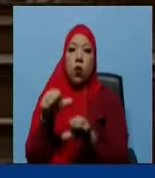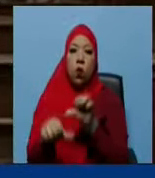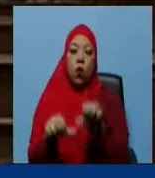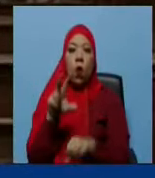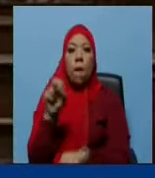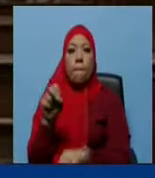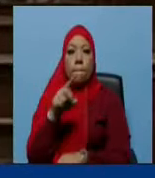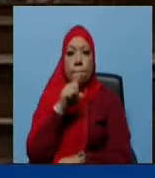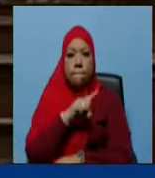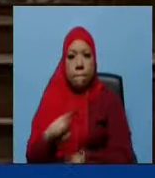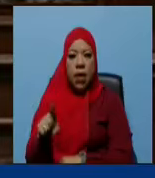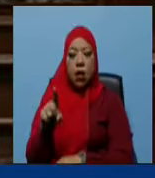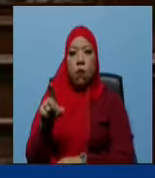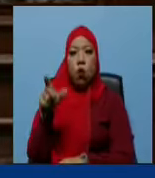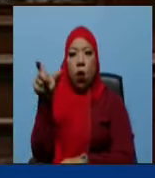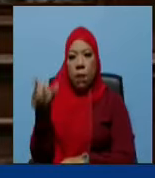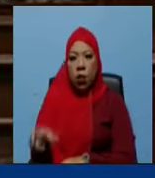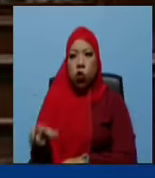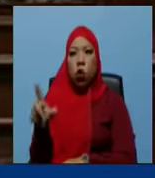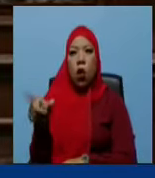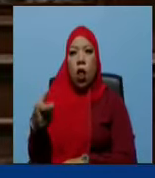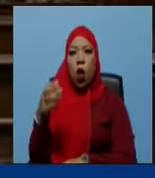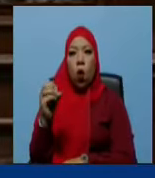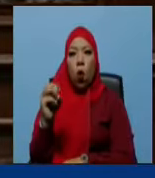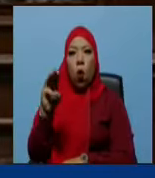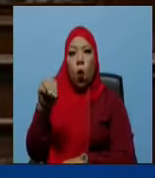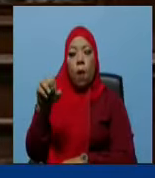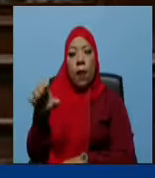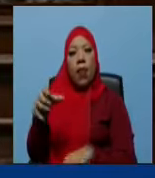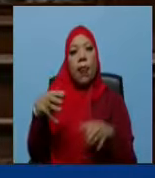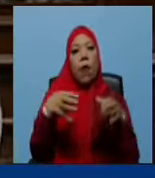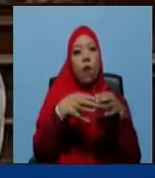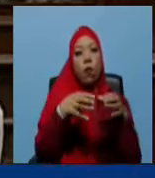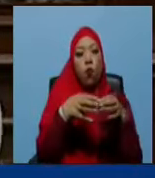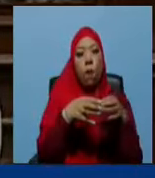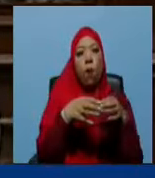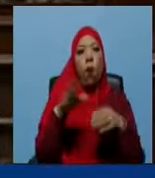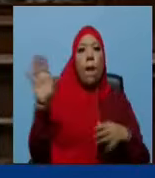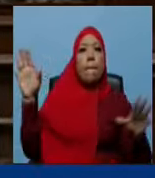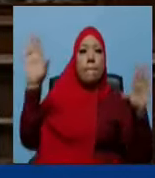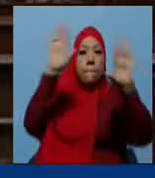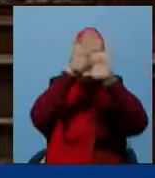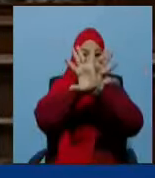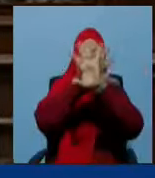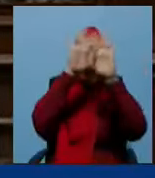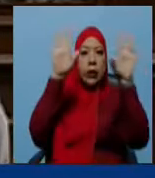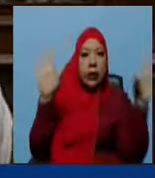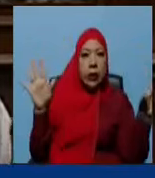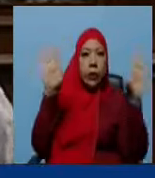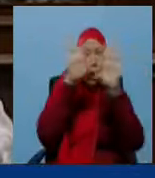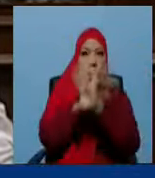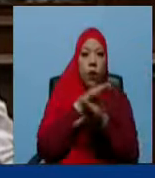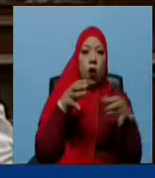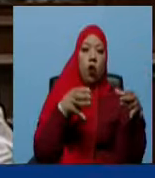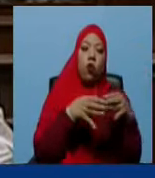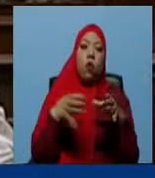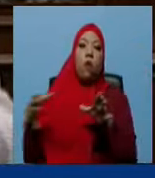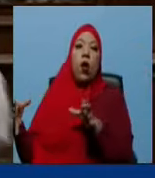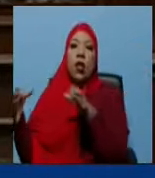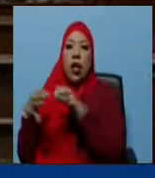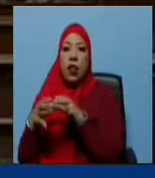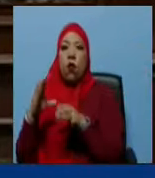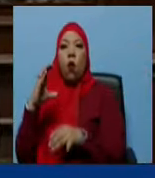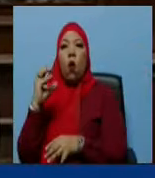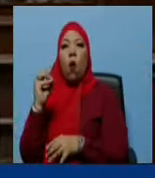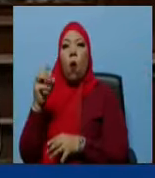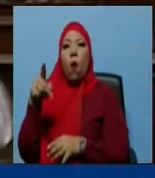Gómez y luego con los adecos y copellanos y las distintas capas que dominaban como títeres